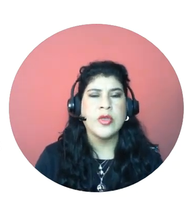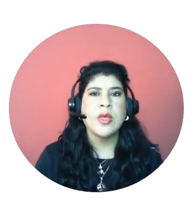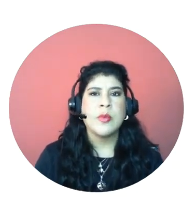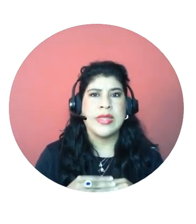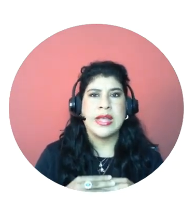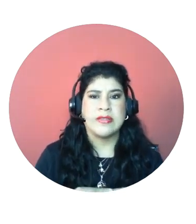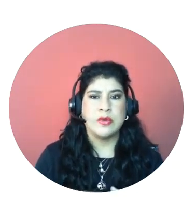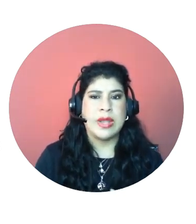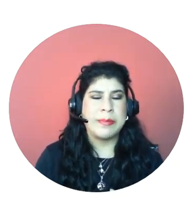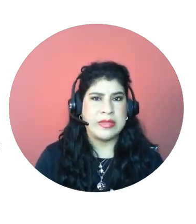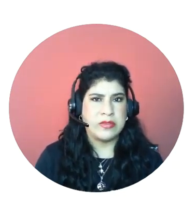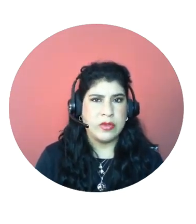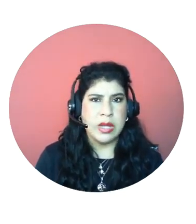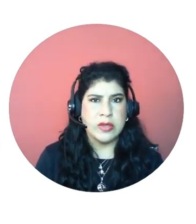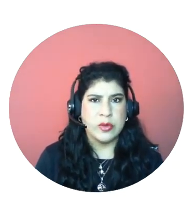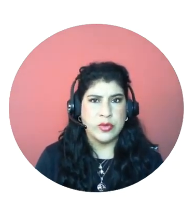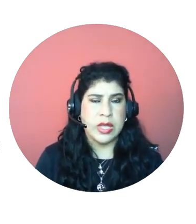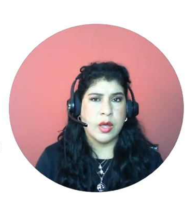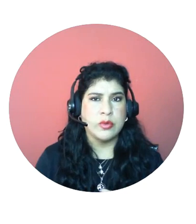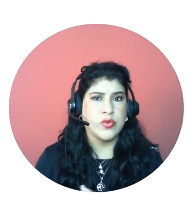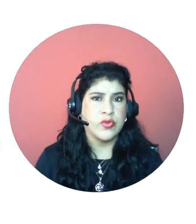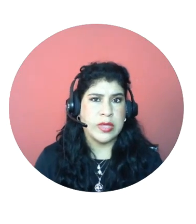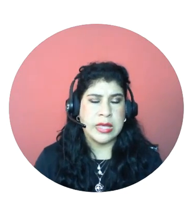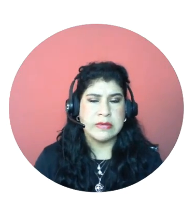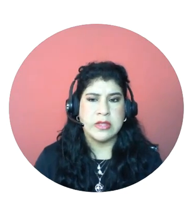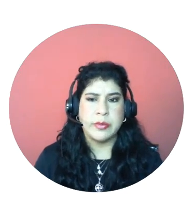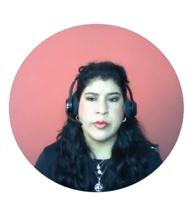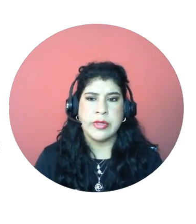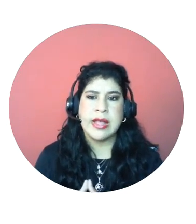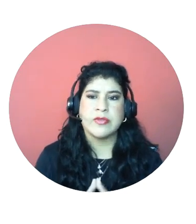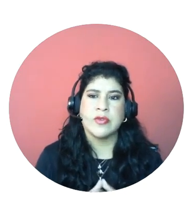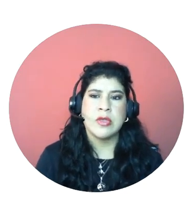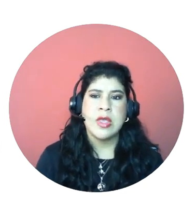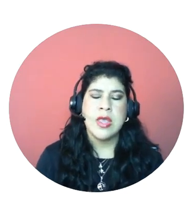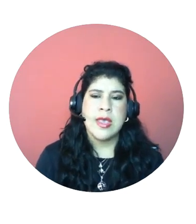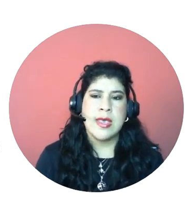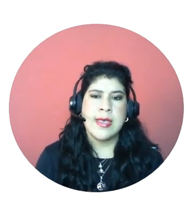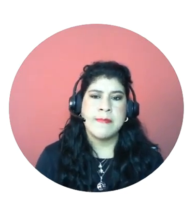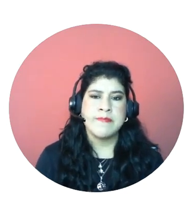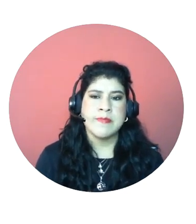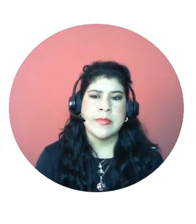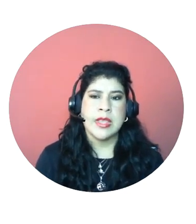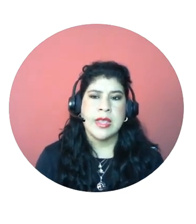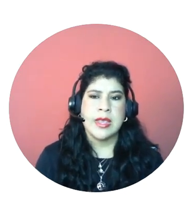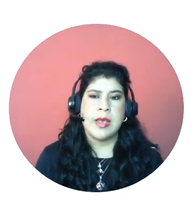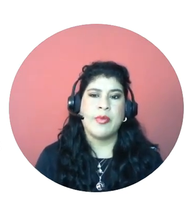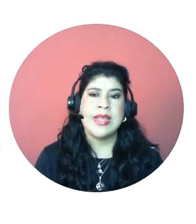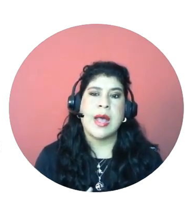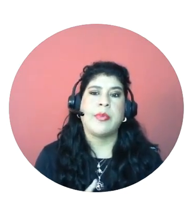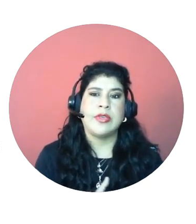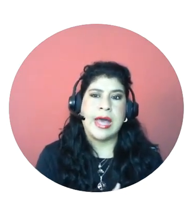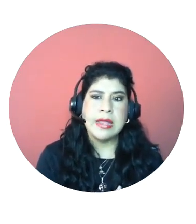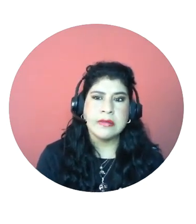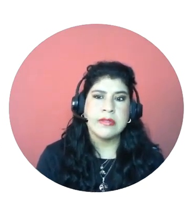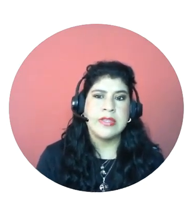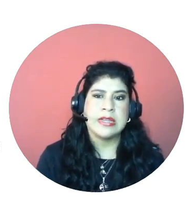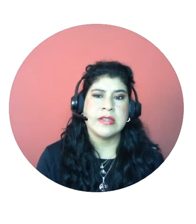voz pueden hacer una petición a las autoridades cuando sucedan este tipo de casos eem pueden